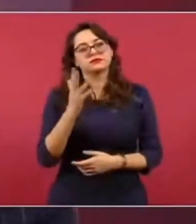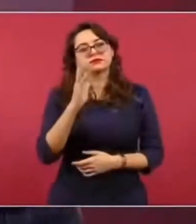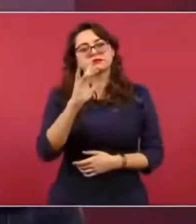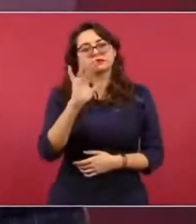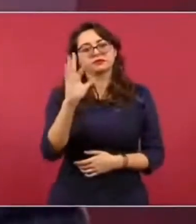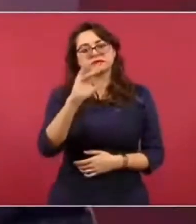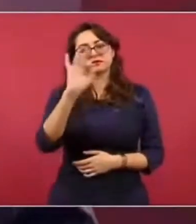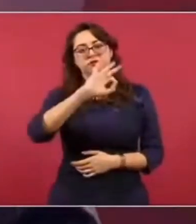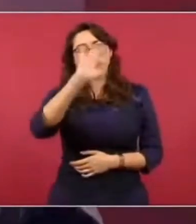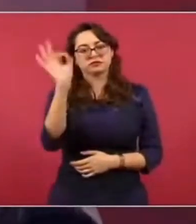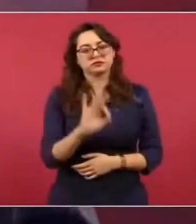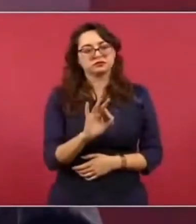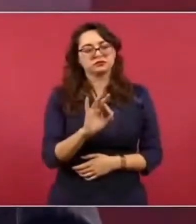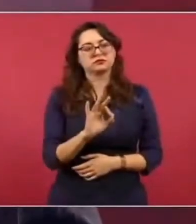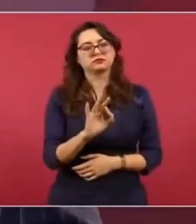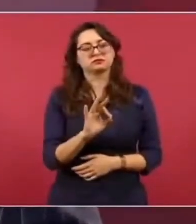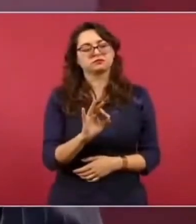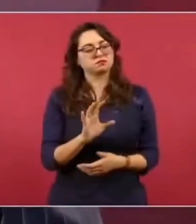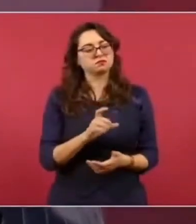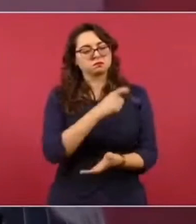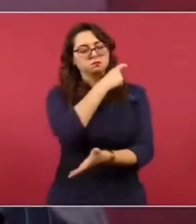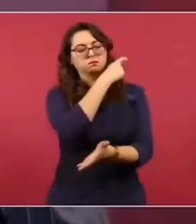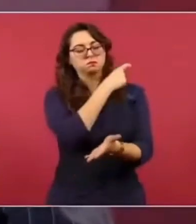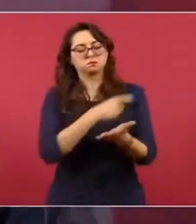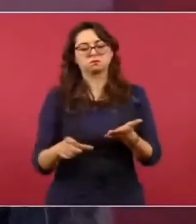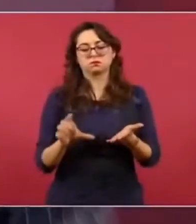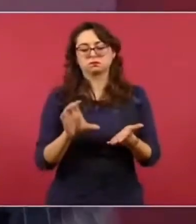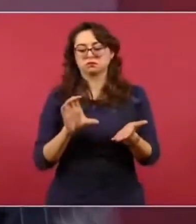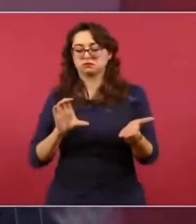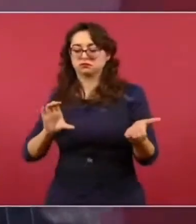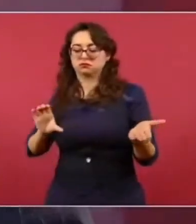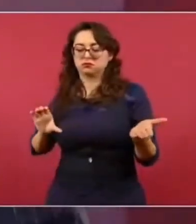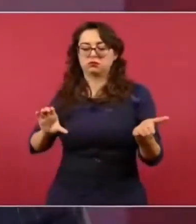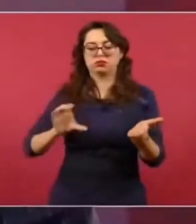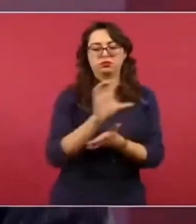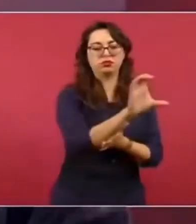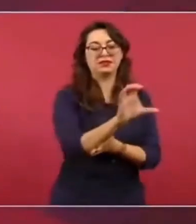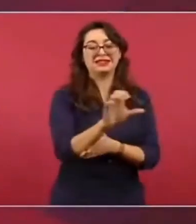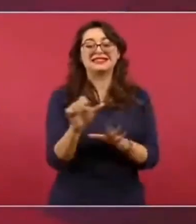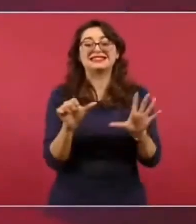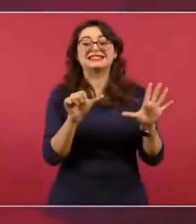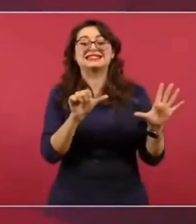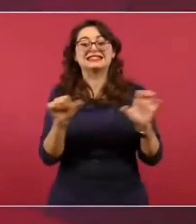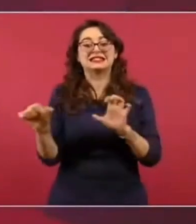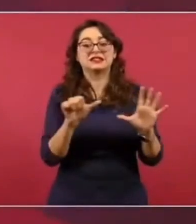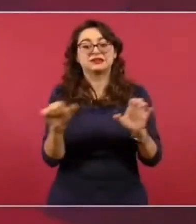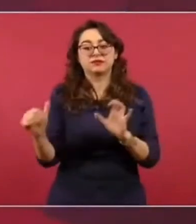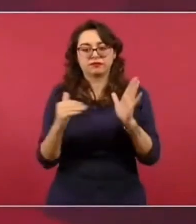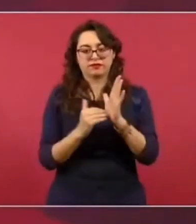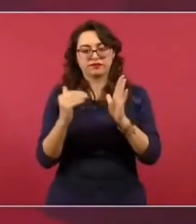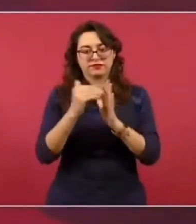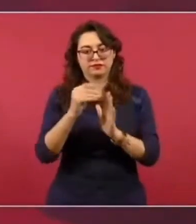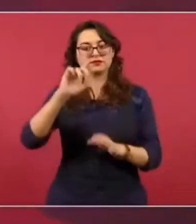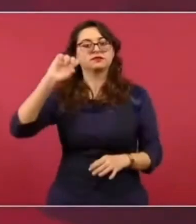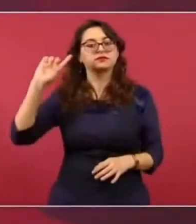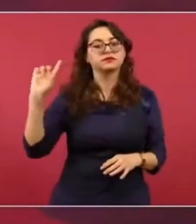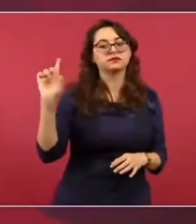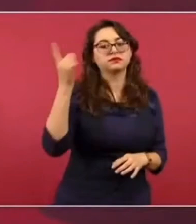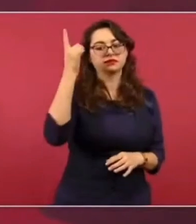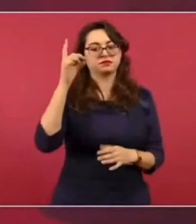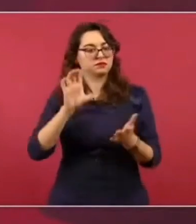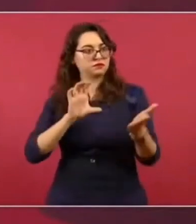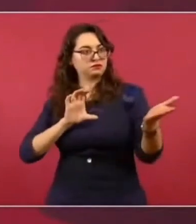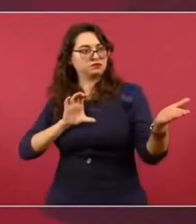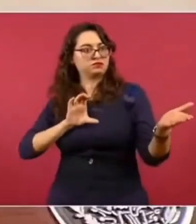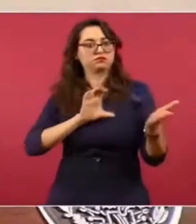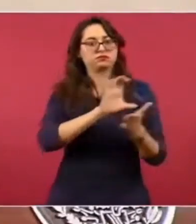Pagamos 600 millones de dólares. Al año se había logrado una utilidad de